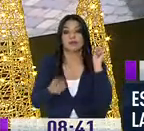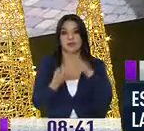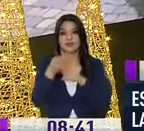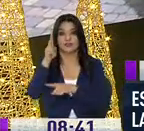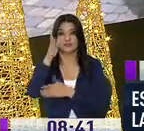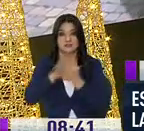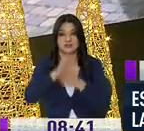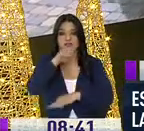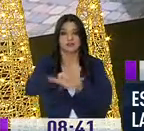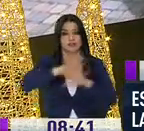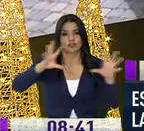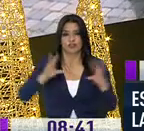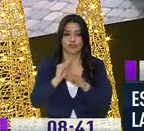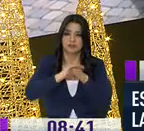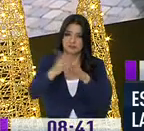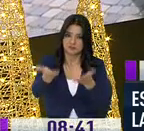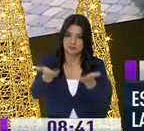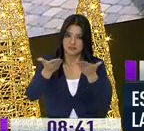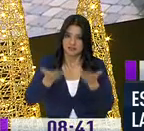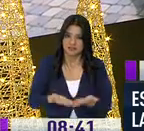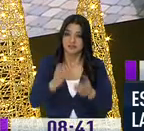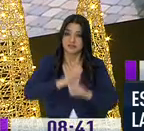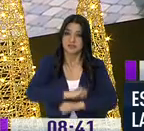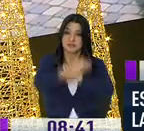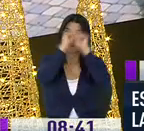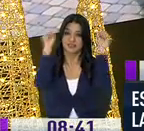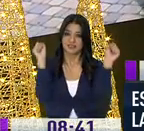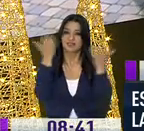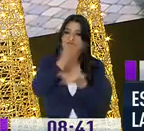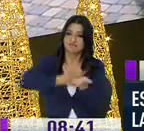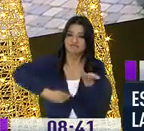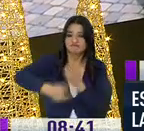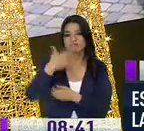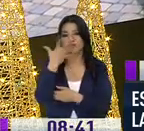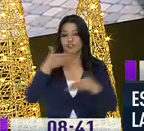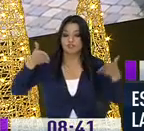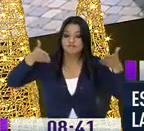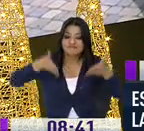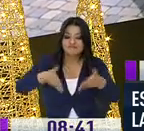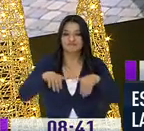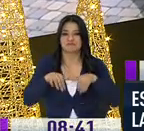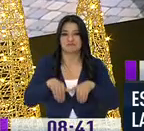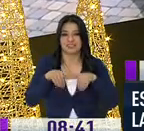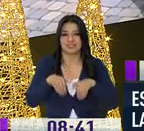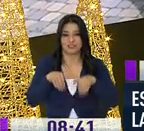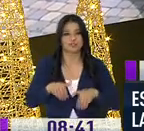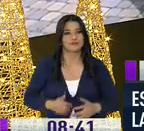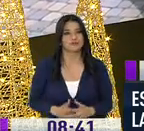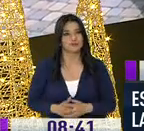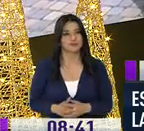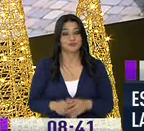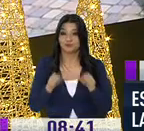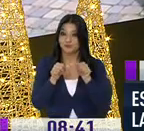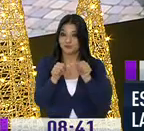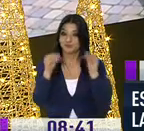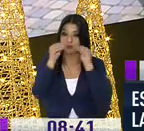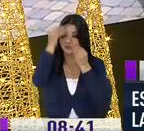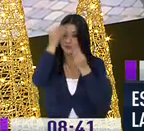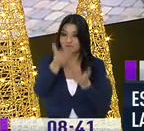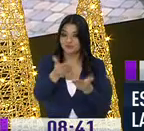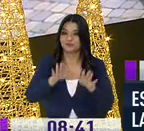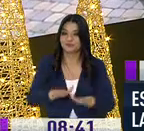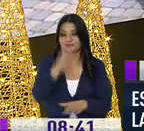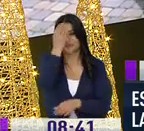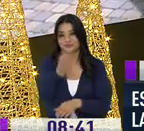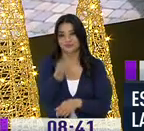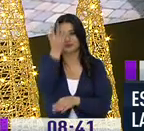2:30 de la tarde, todos ustedes están invitados aquí una mañana llena de colorido, dedicada especialmente para los perritos. Continúan ustedes con más información en